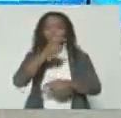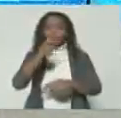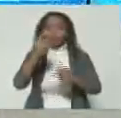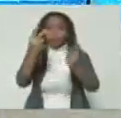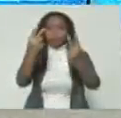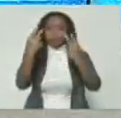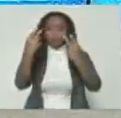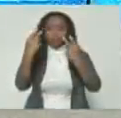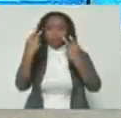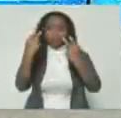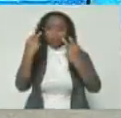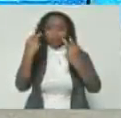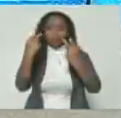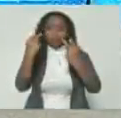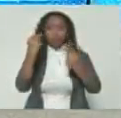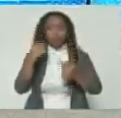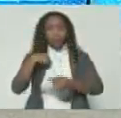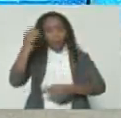lo que más le conviene